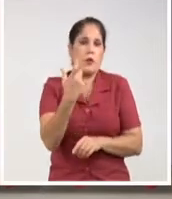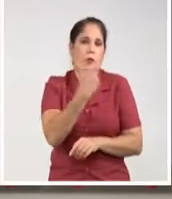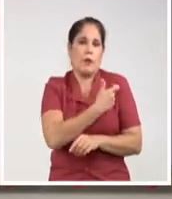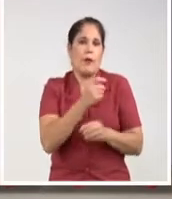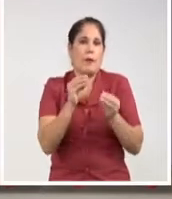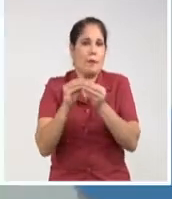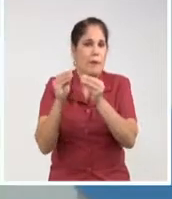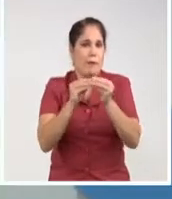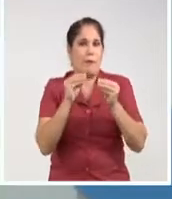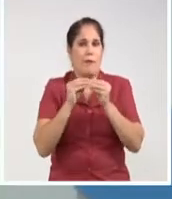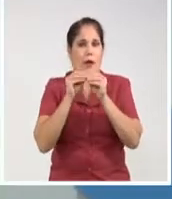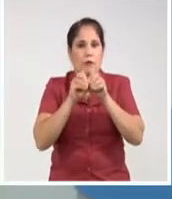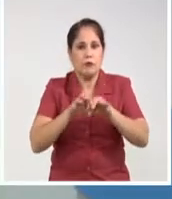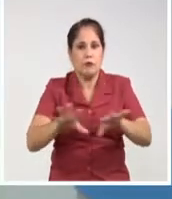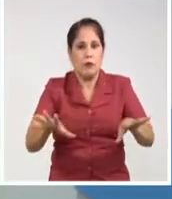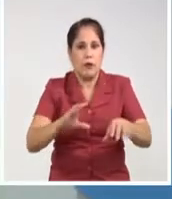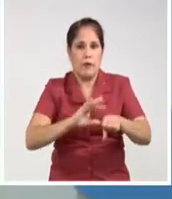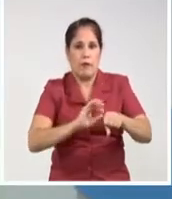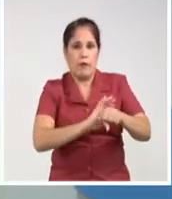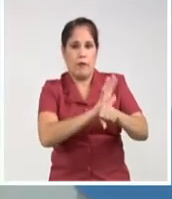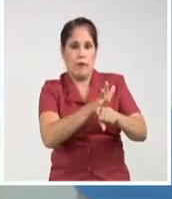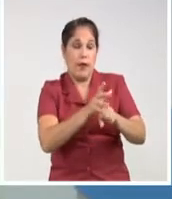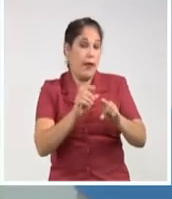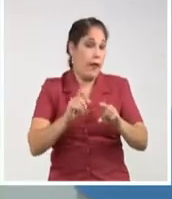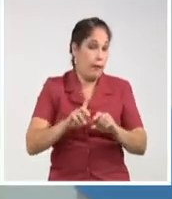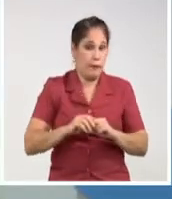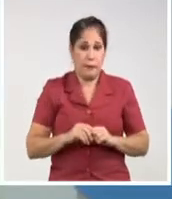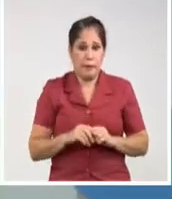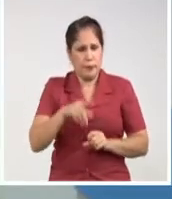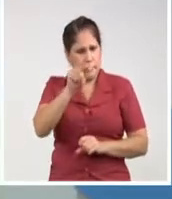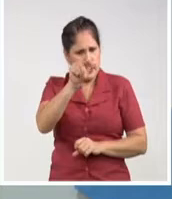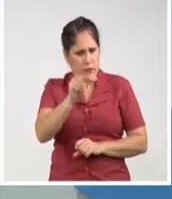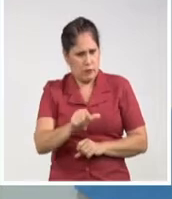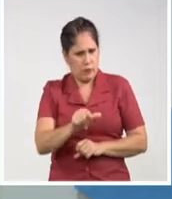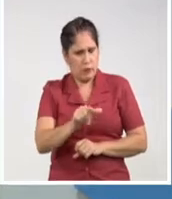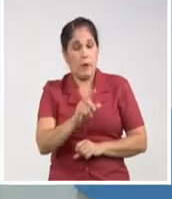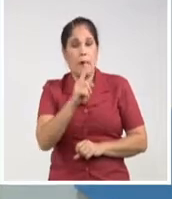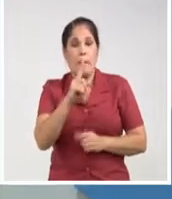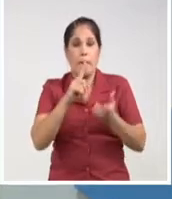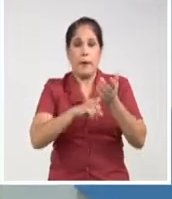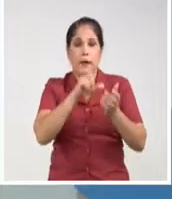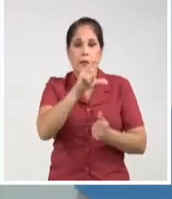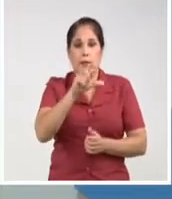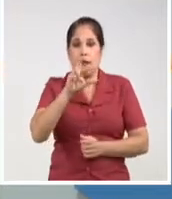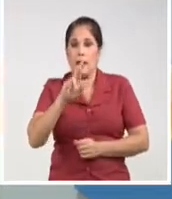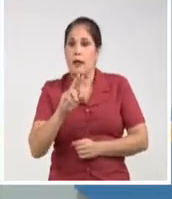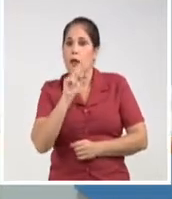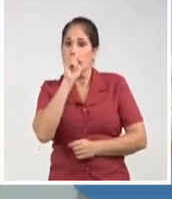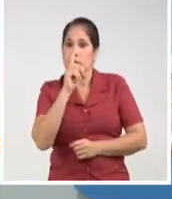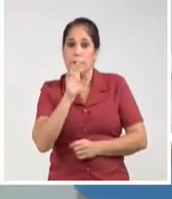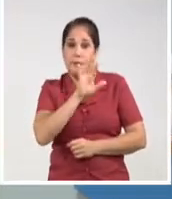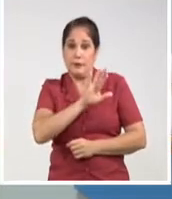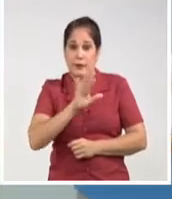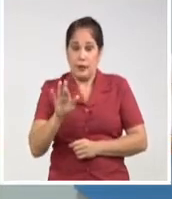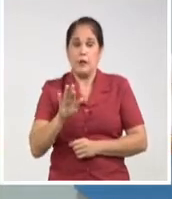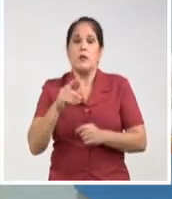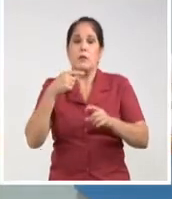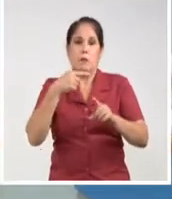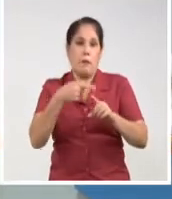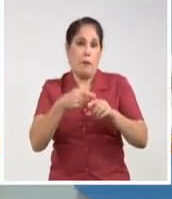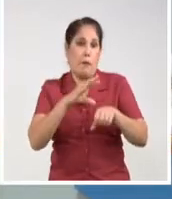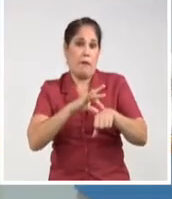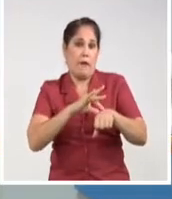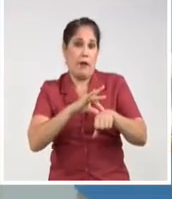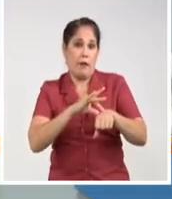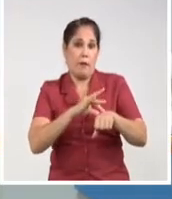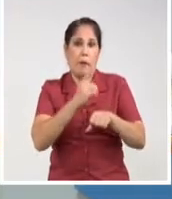dosis? Bueno, en el caso de las personas que tengan un PCR positivo, que se hayan contagiado en la